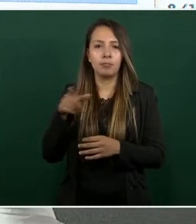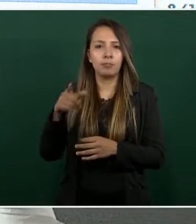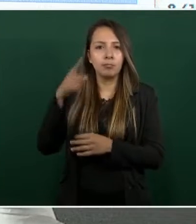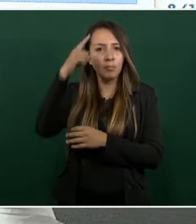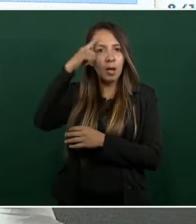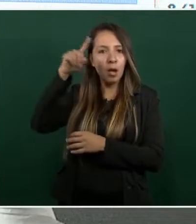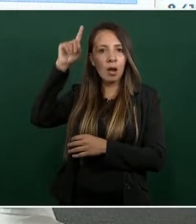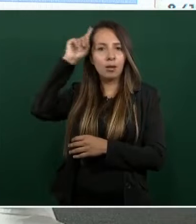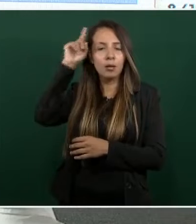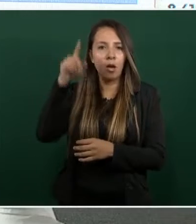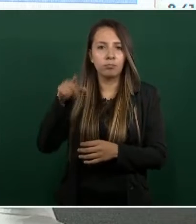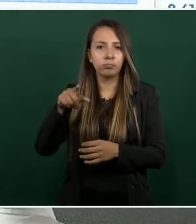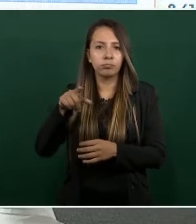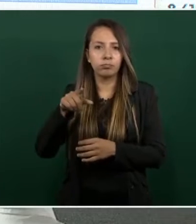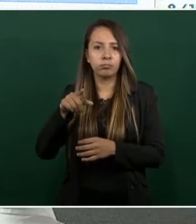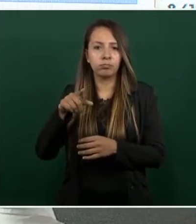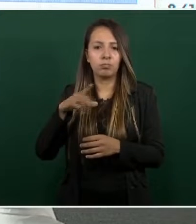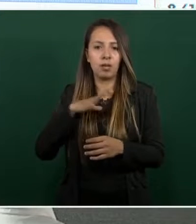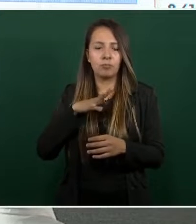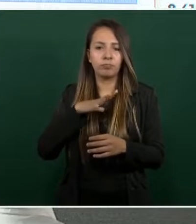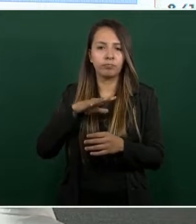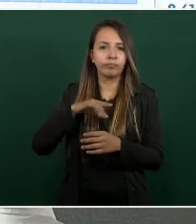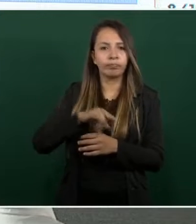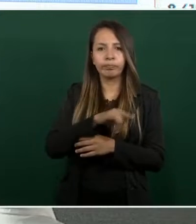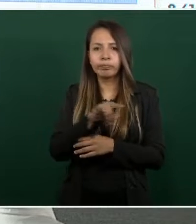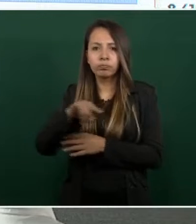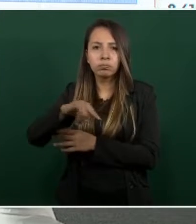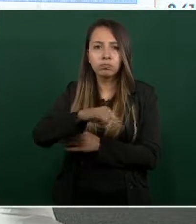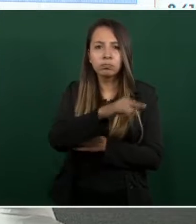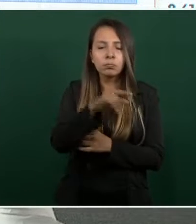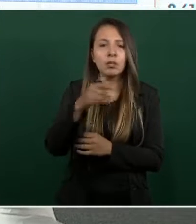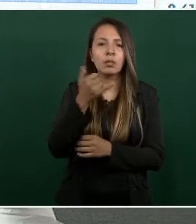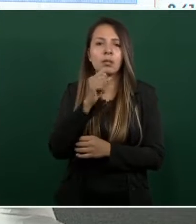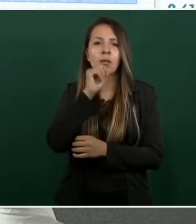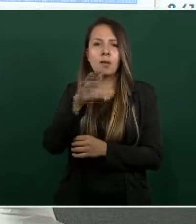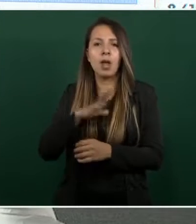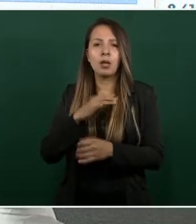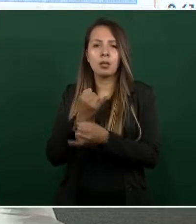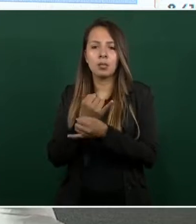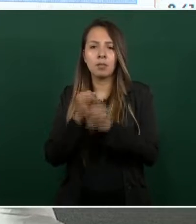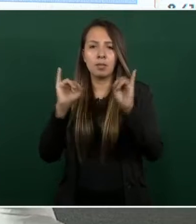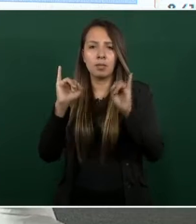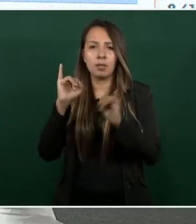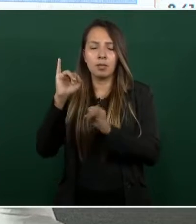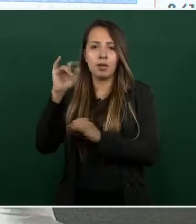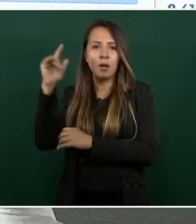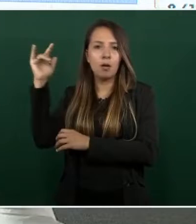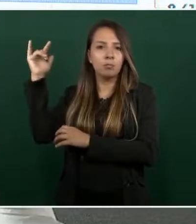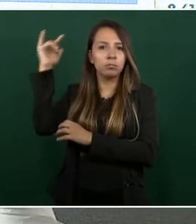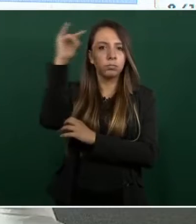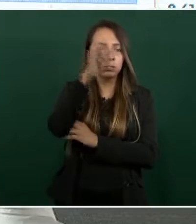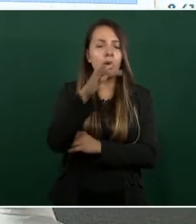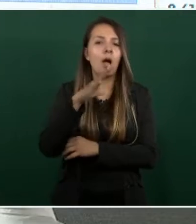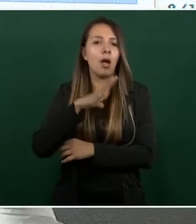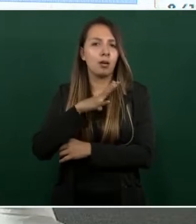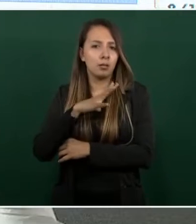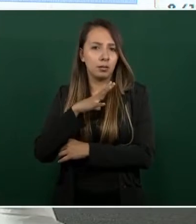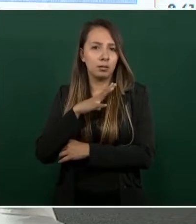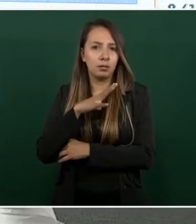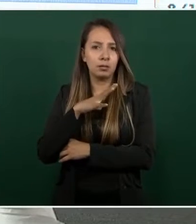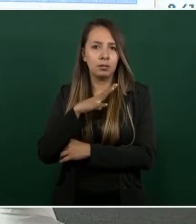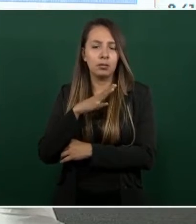fuerzas especiales y compañías independientes. En lo que es en el aire, tenemos bases aeronavales y